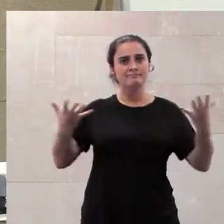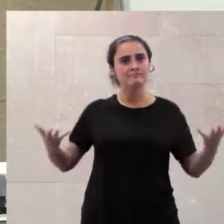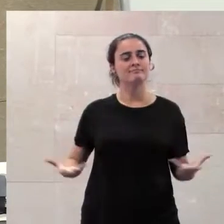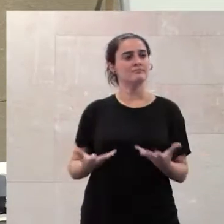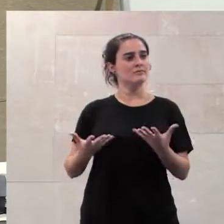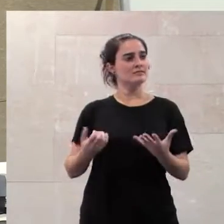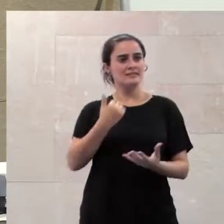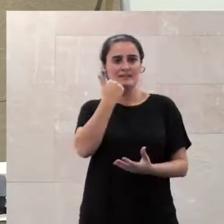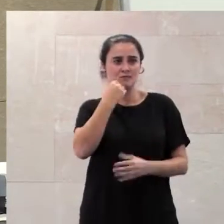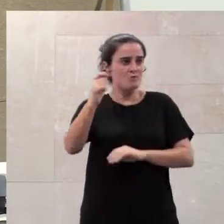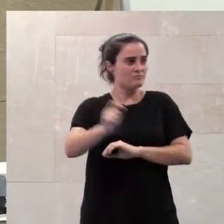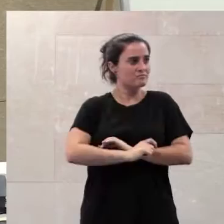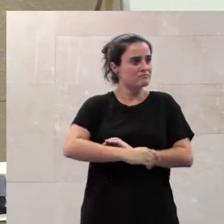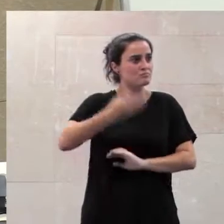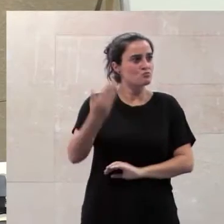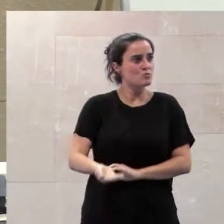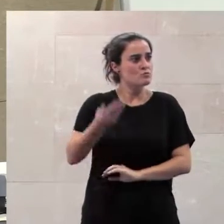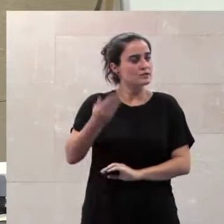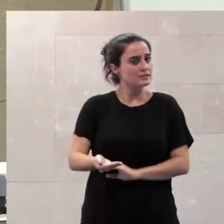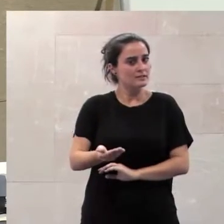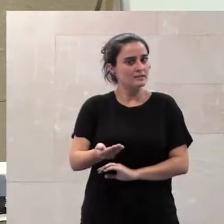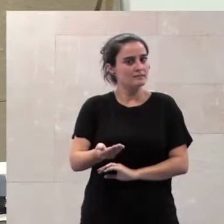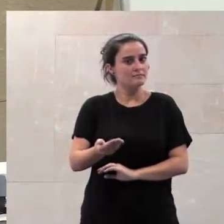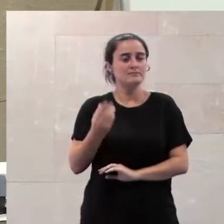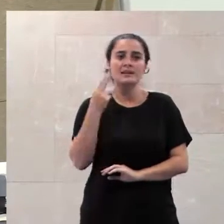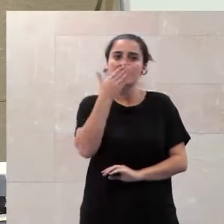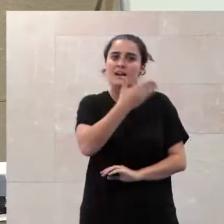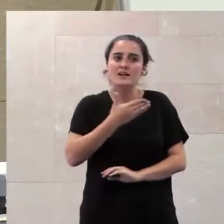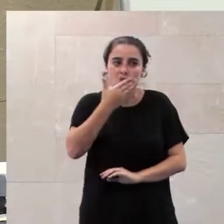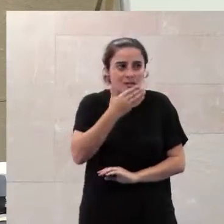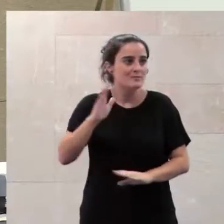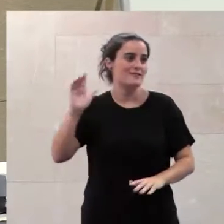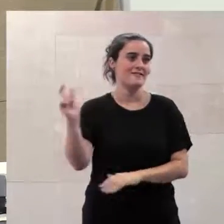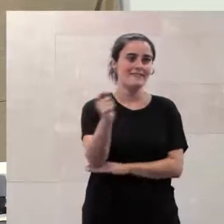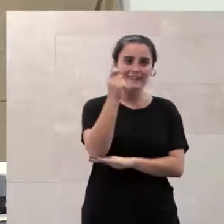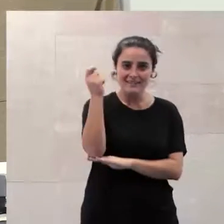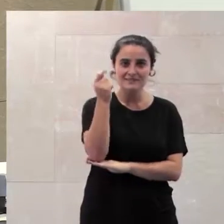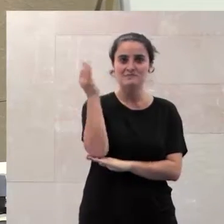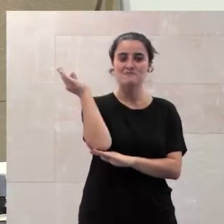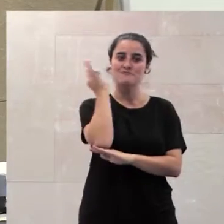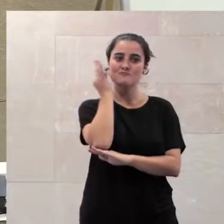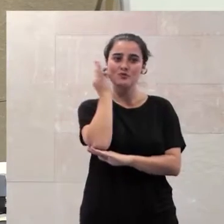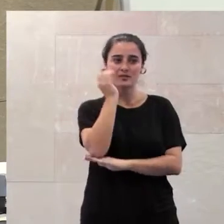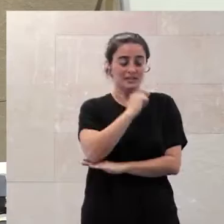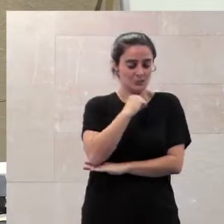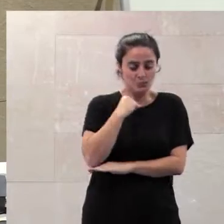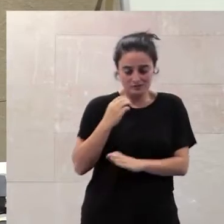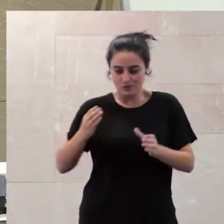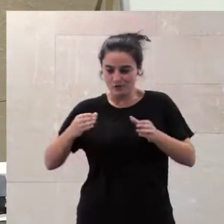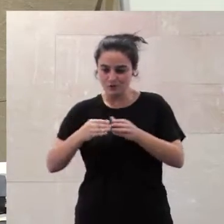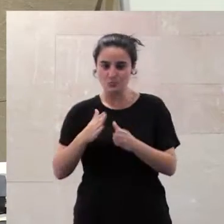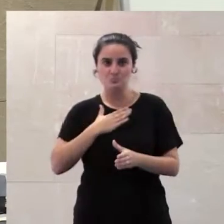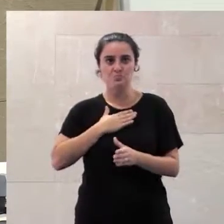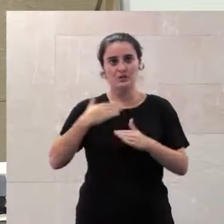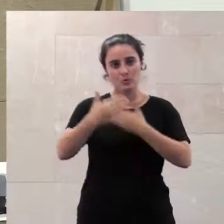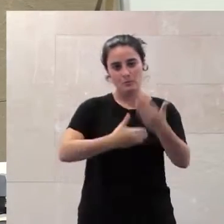un elemento clave para que las escuelas pues sean exitosas y las mujeres, tanto individual como colectivamente, recorran